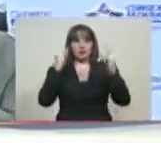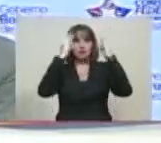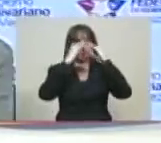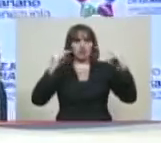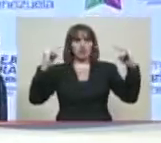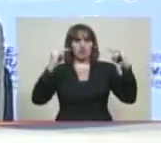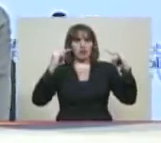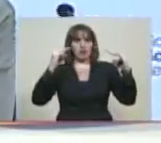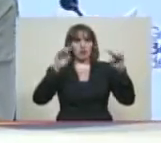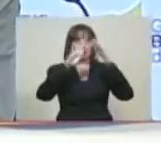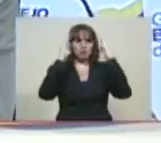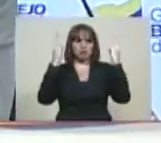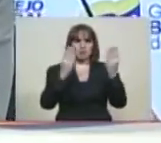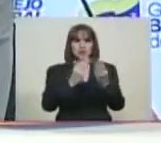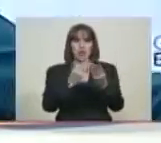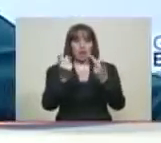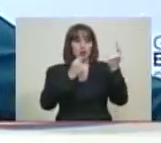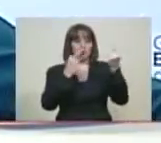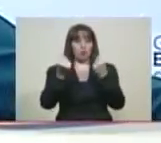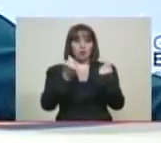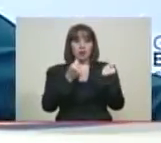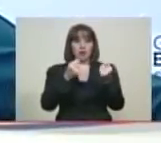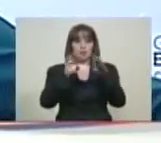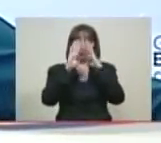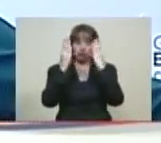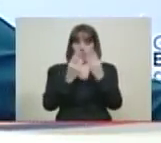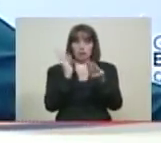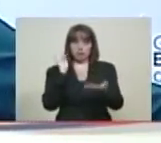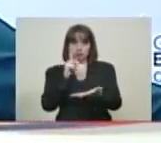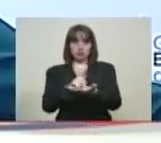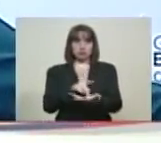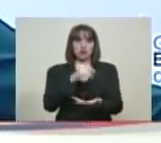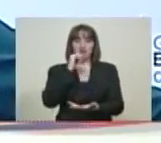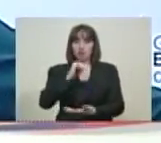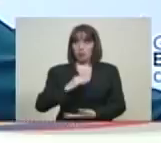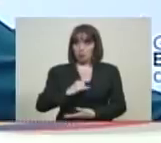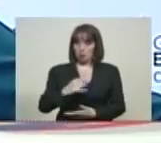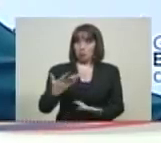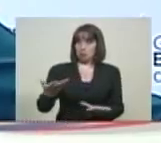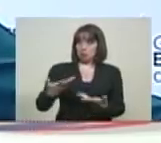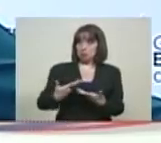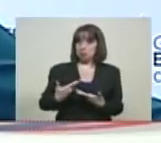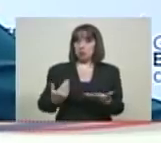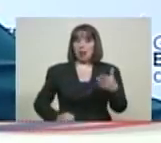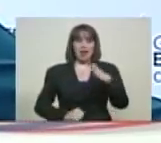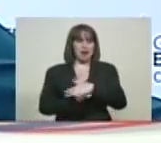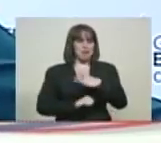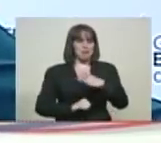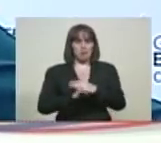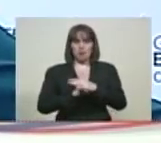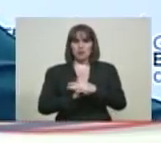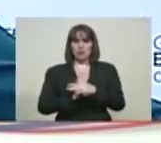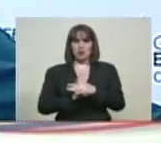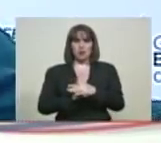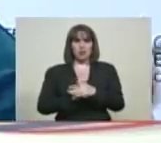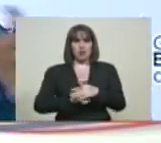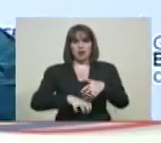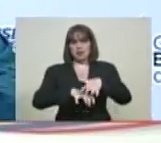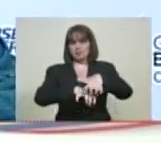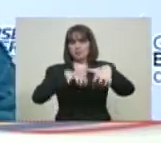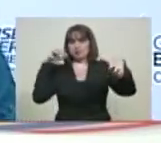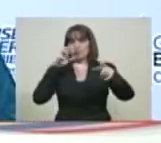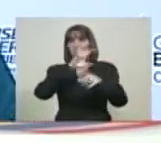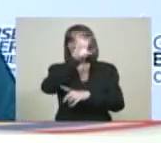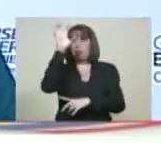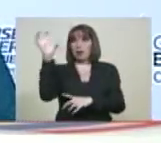petesburgo feria económica mundial me informó que venezuela recibió la solidaridad de la mayoría de los